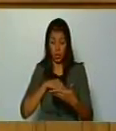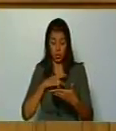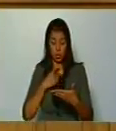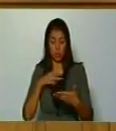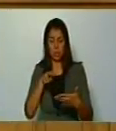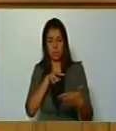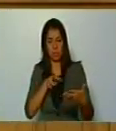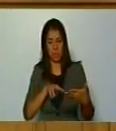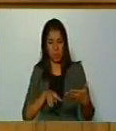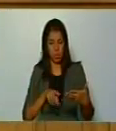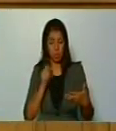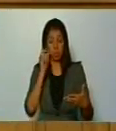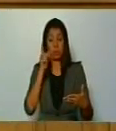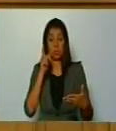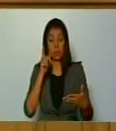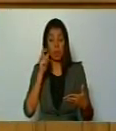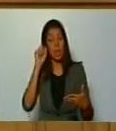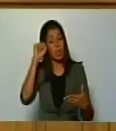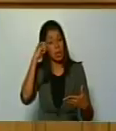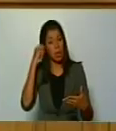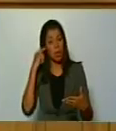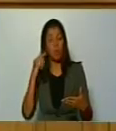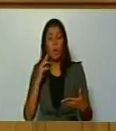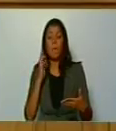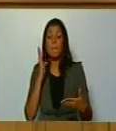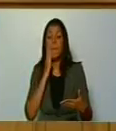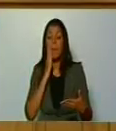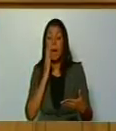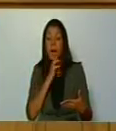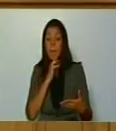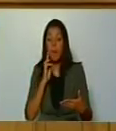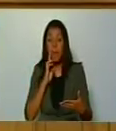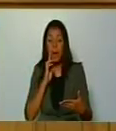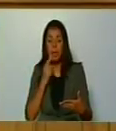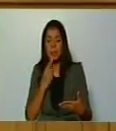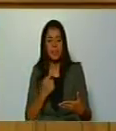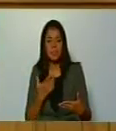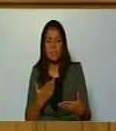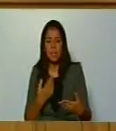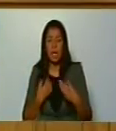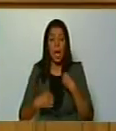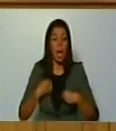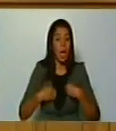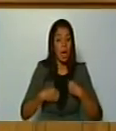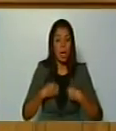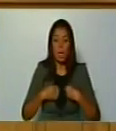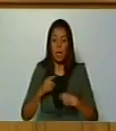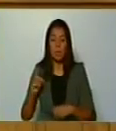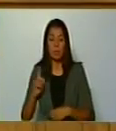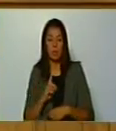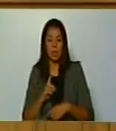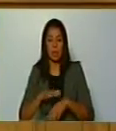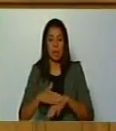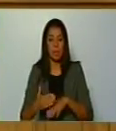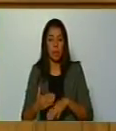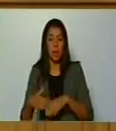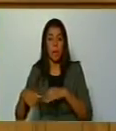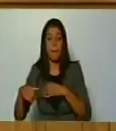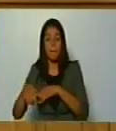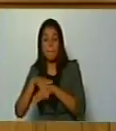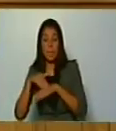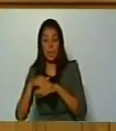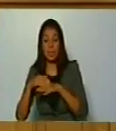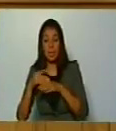tener ese cargo, y recuerdo muy claramente a la madre diciendo que venía desesperada la Defensoría del Pueblo por la inacción del Ministerio